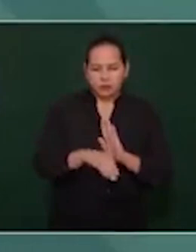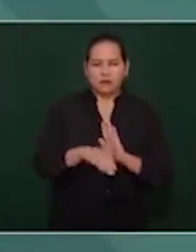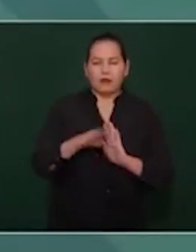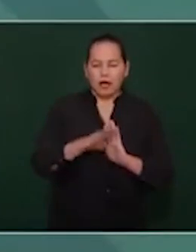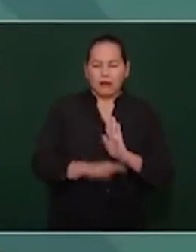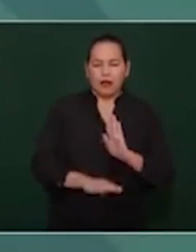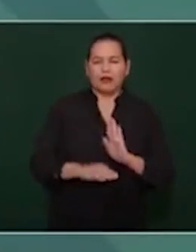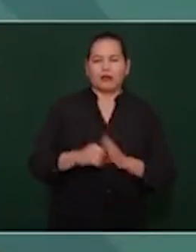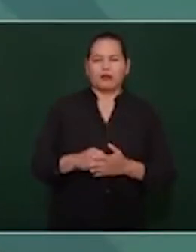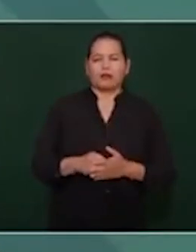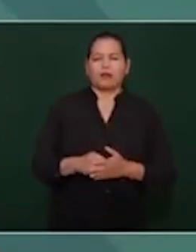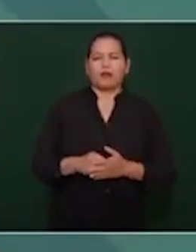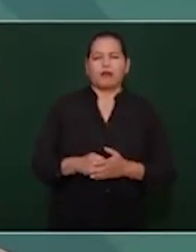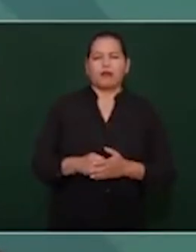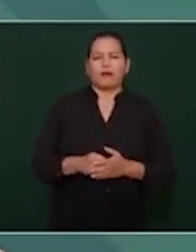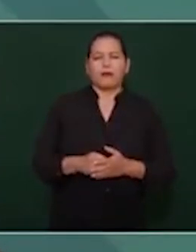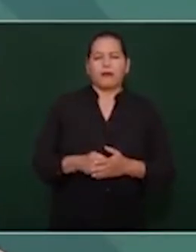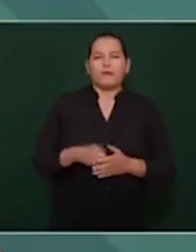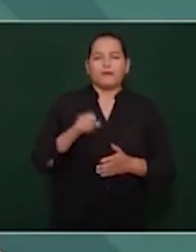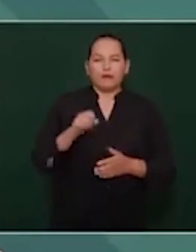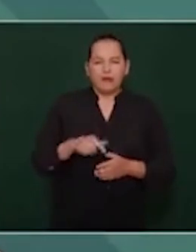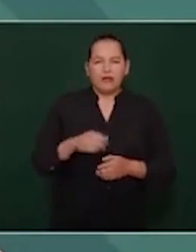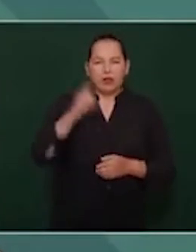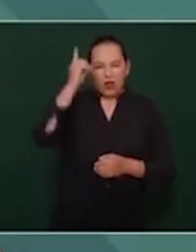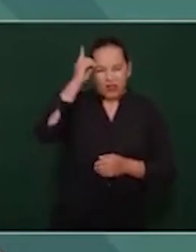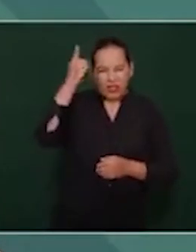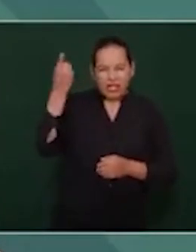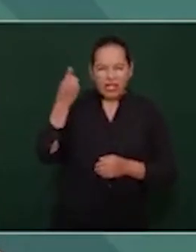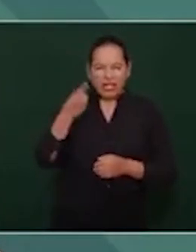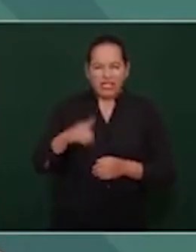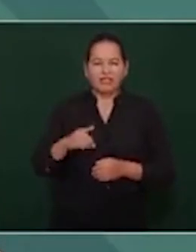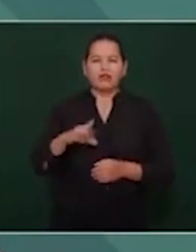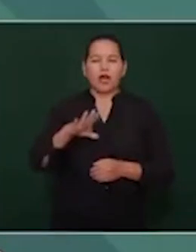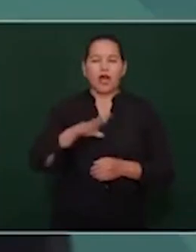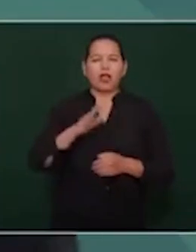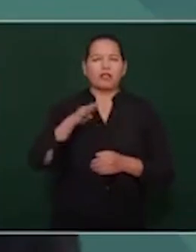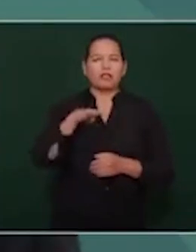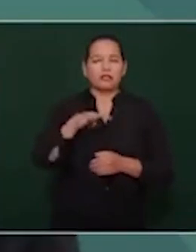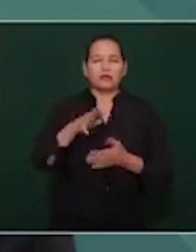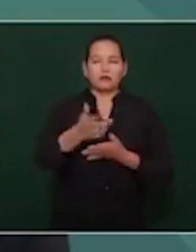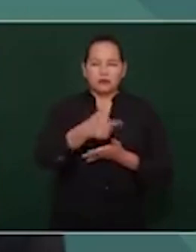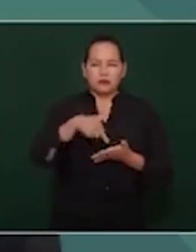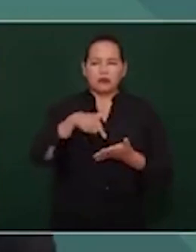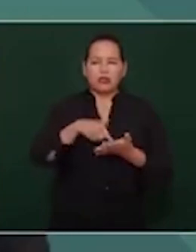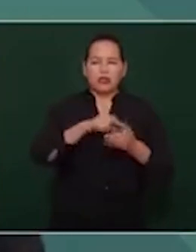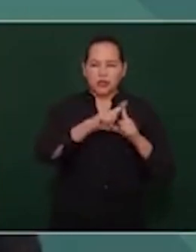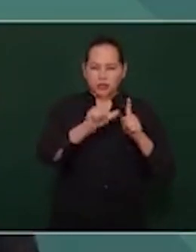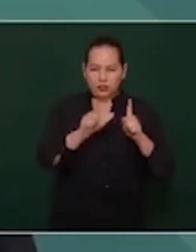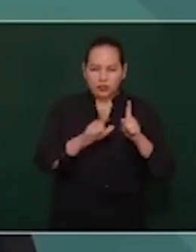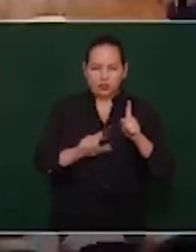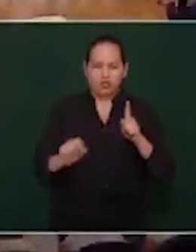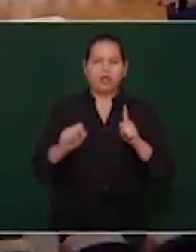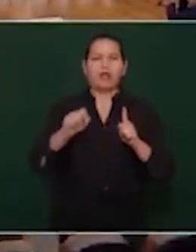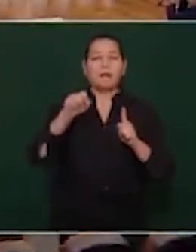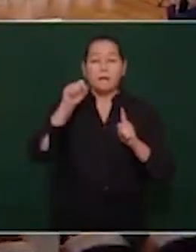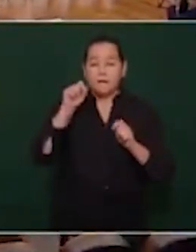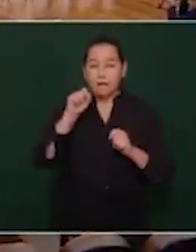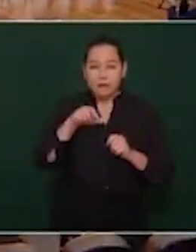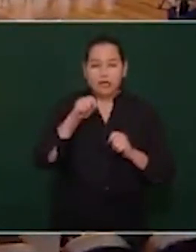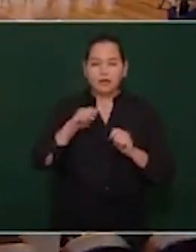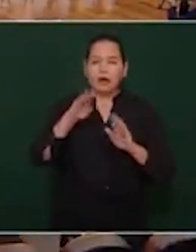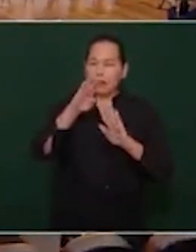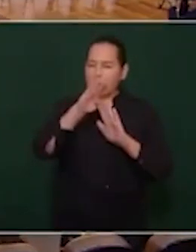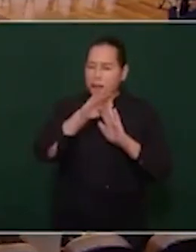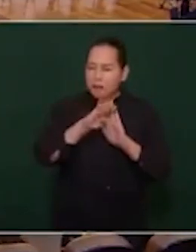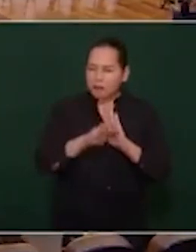todos los delitos de impacto, tiene el 19 lugar a nivel nacional y su tendencia es hacia